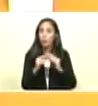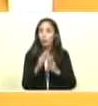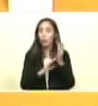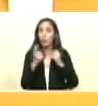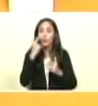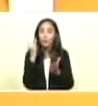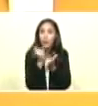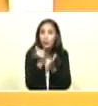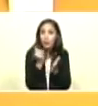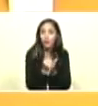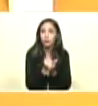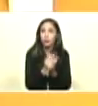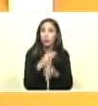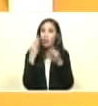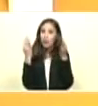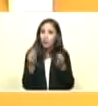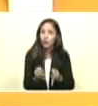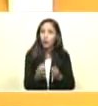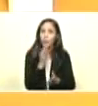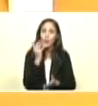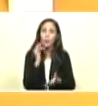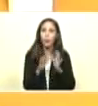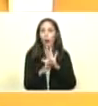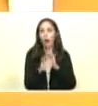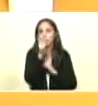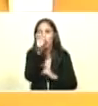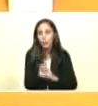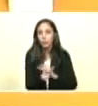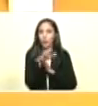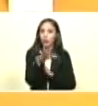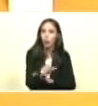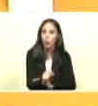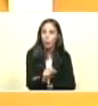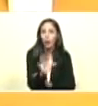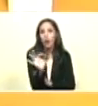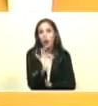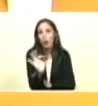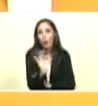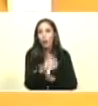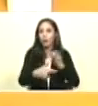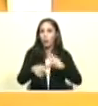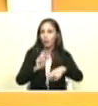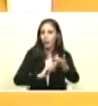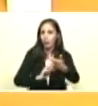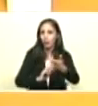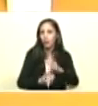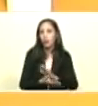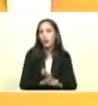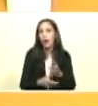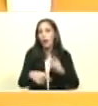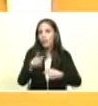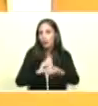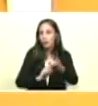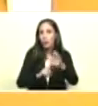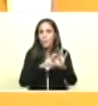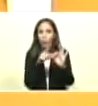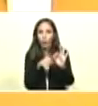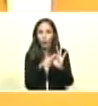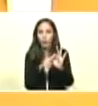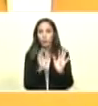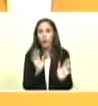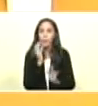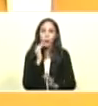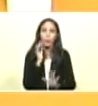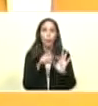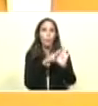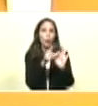confirmación del ofertante o del comprador de la moneda, del criptoactivo, trátese del